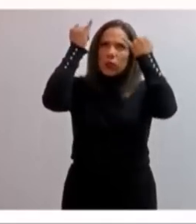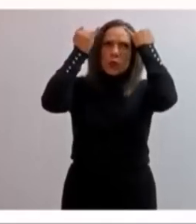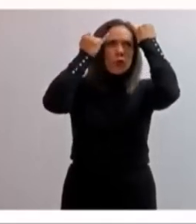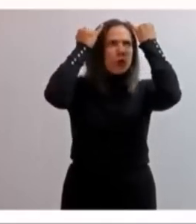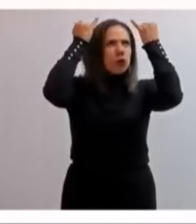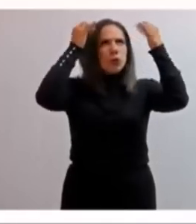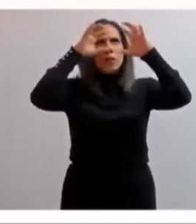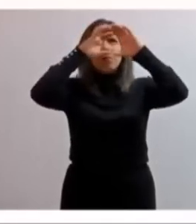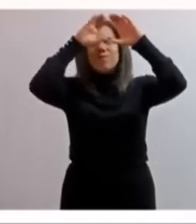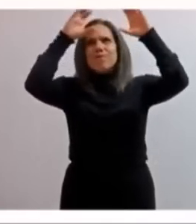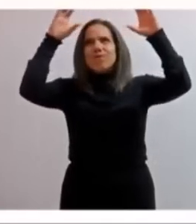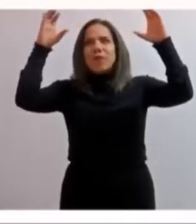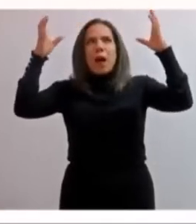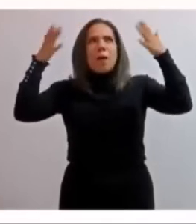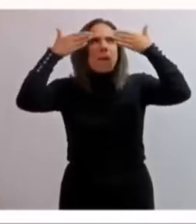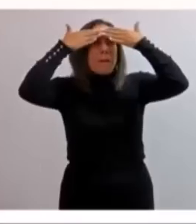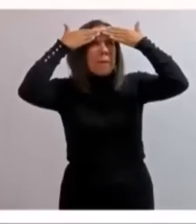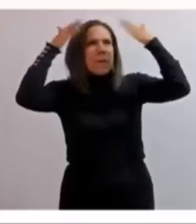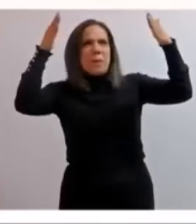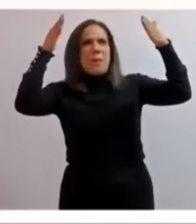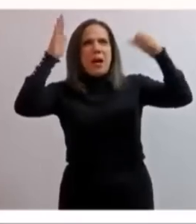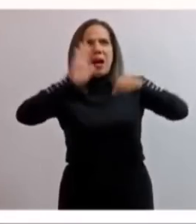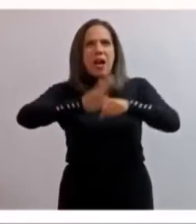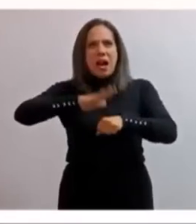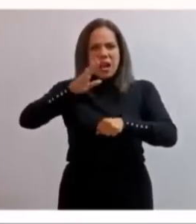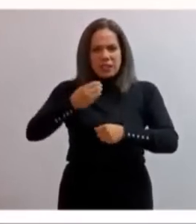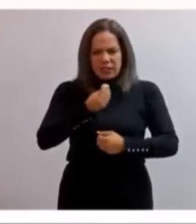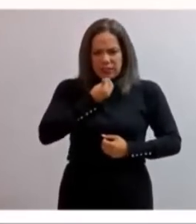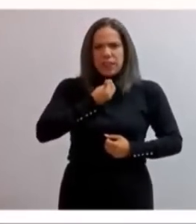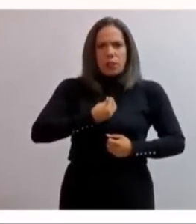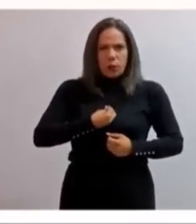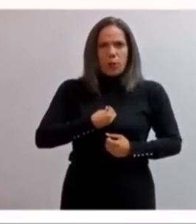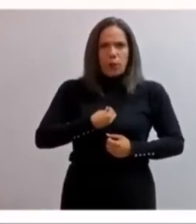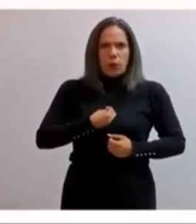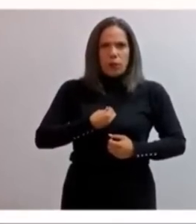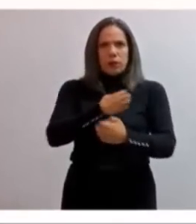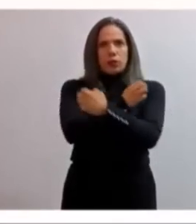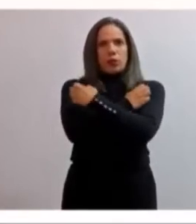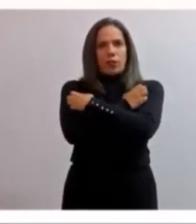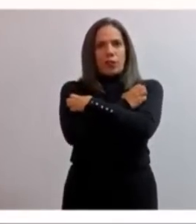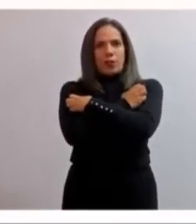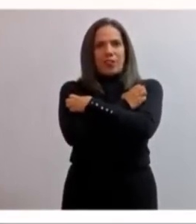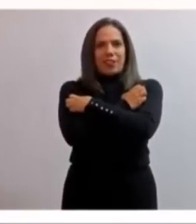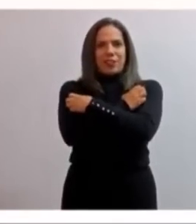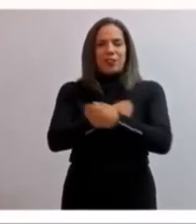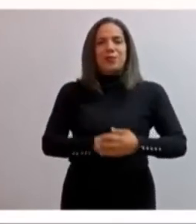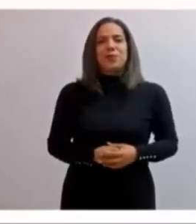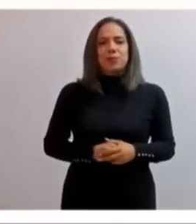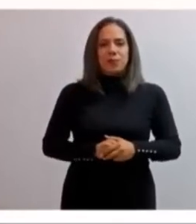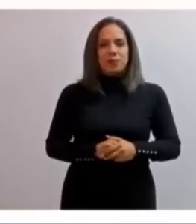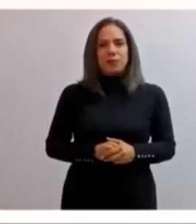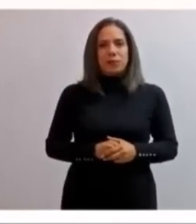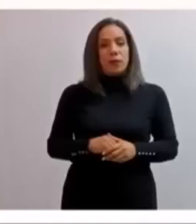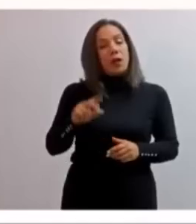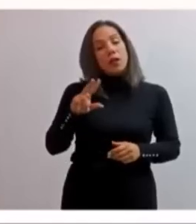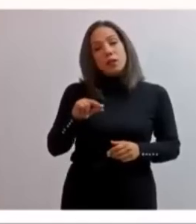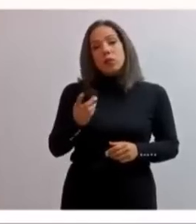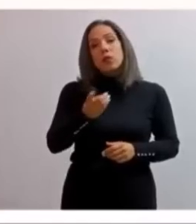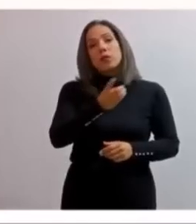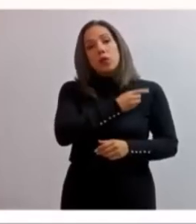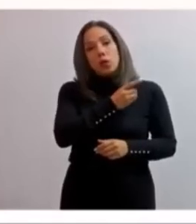su habilidad, en su inventiva, en su compromiso por la educación. Ciertamente no es lo mismo